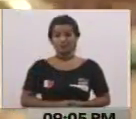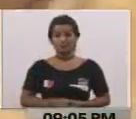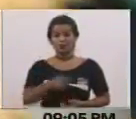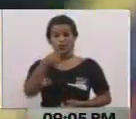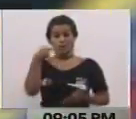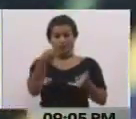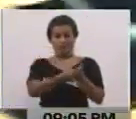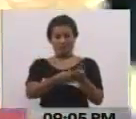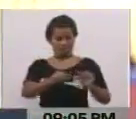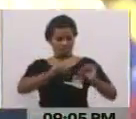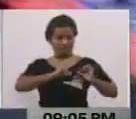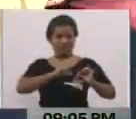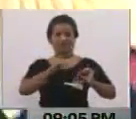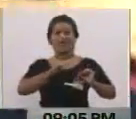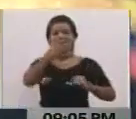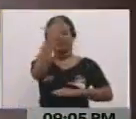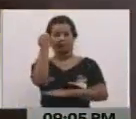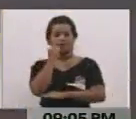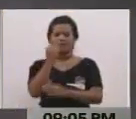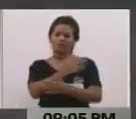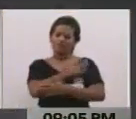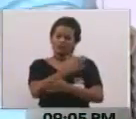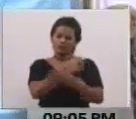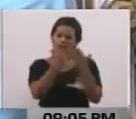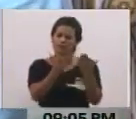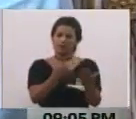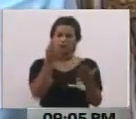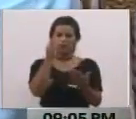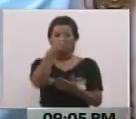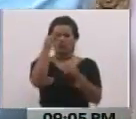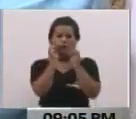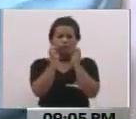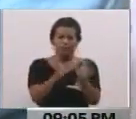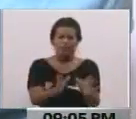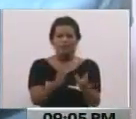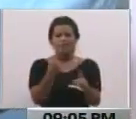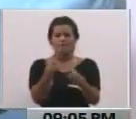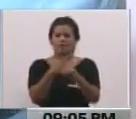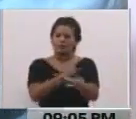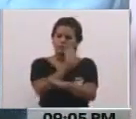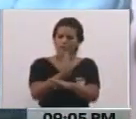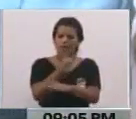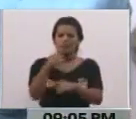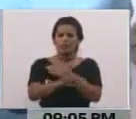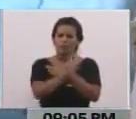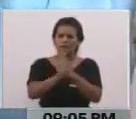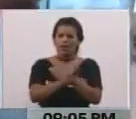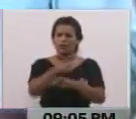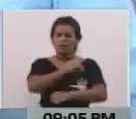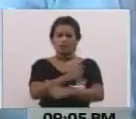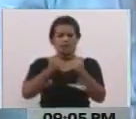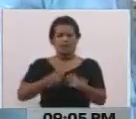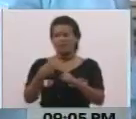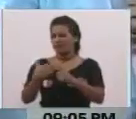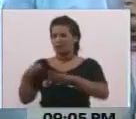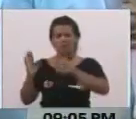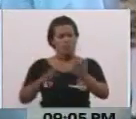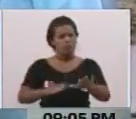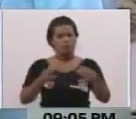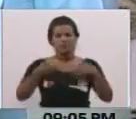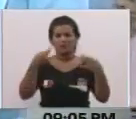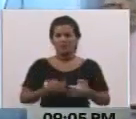Miranda. Te felicito, Yolimar. Muchas gracias. Que Dios te bendiga y te proteja siempre. Sí. Sigue con fuerza y cuenta con todo el apoyo, por